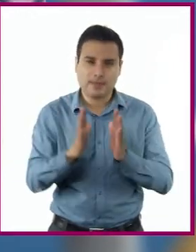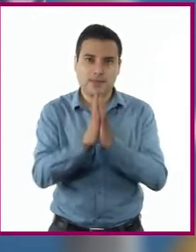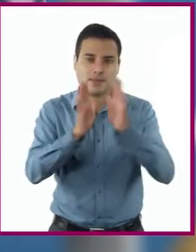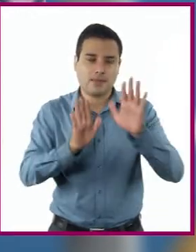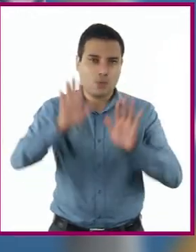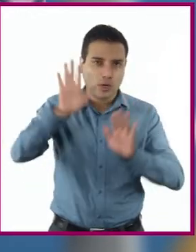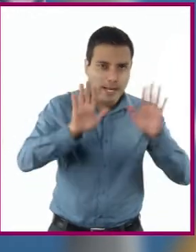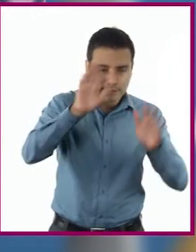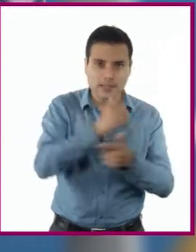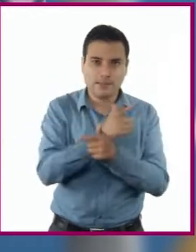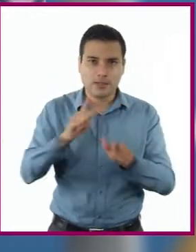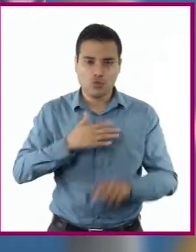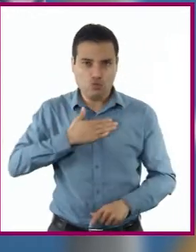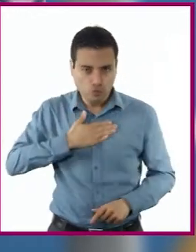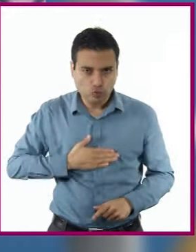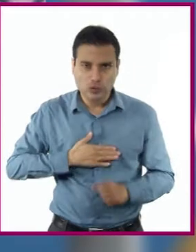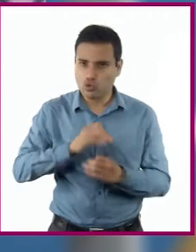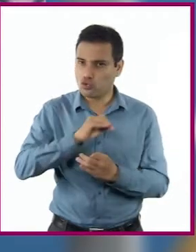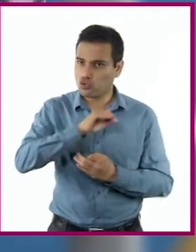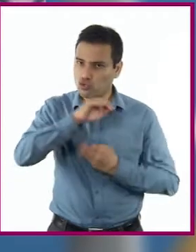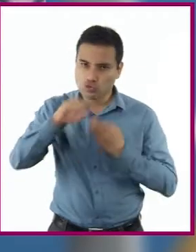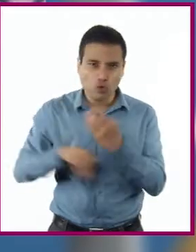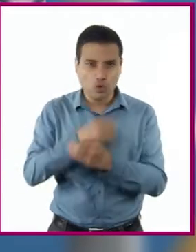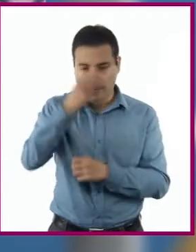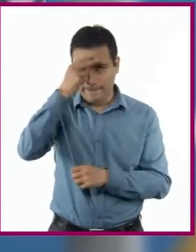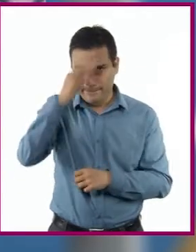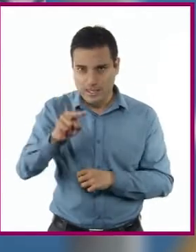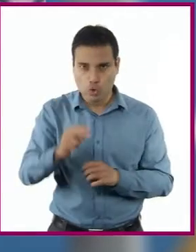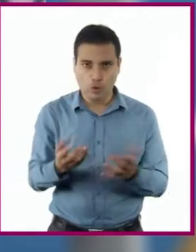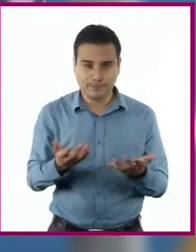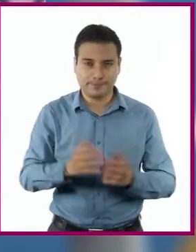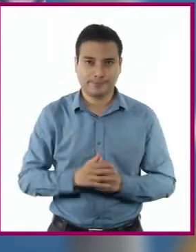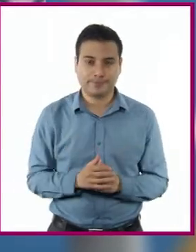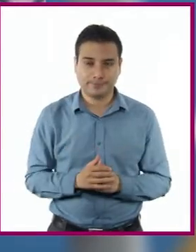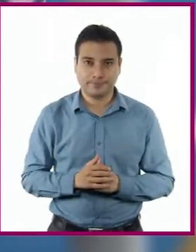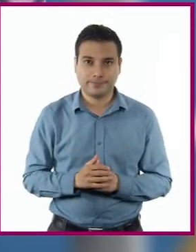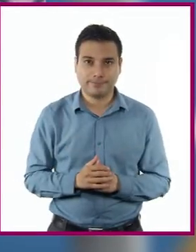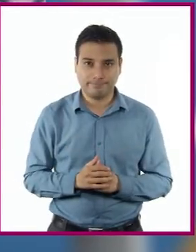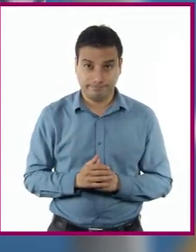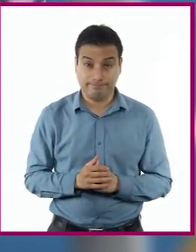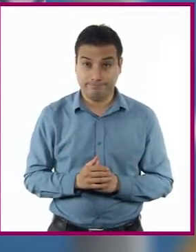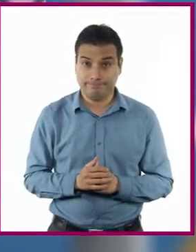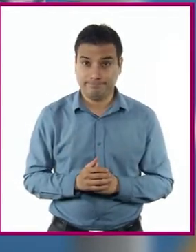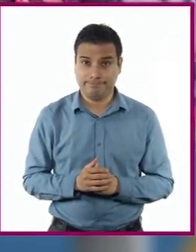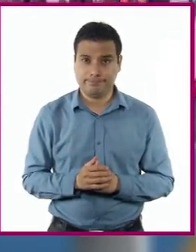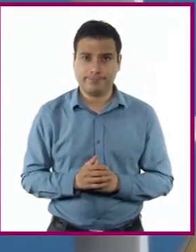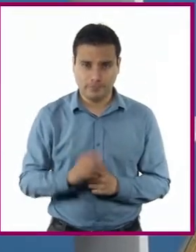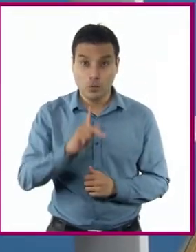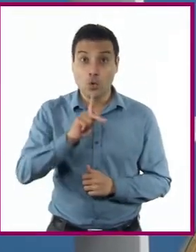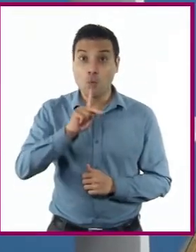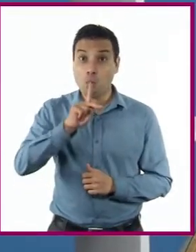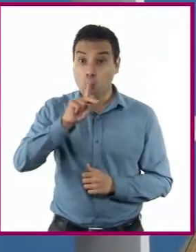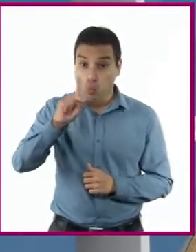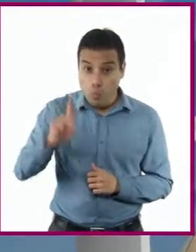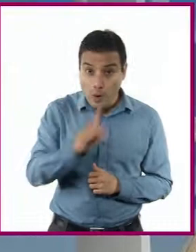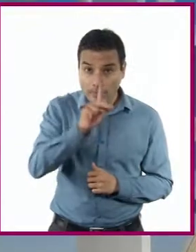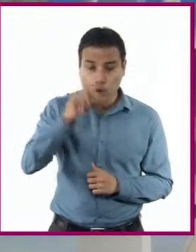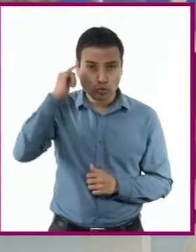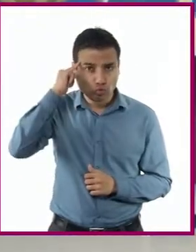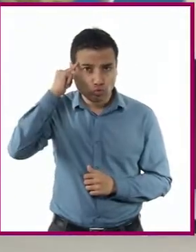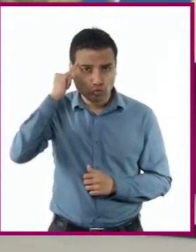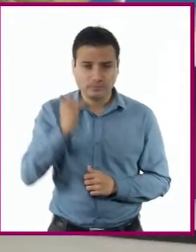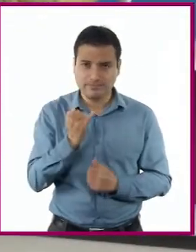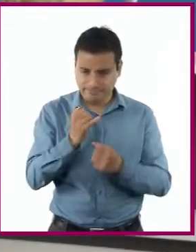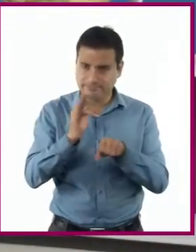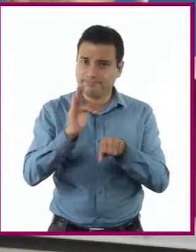libertad y la justicia para todos los mexicanos, aunque más bien nos concentramos en los pueblos indios. Porque resulta